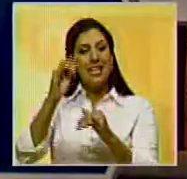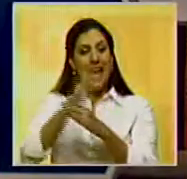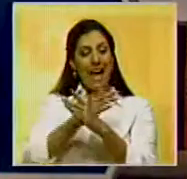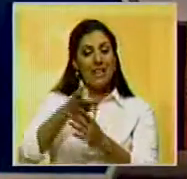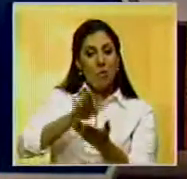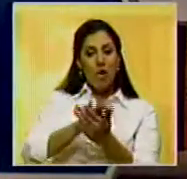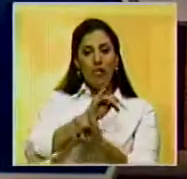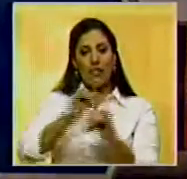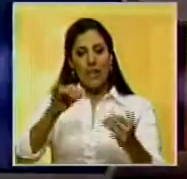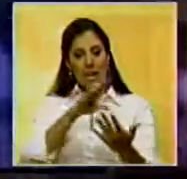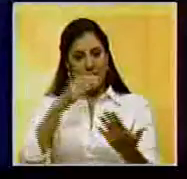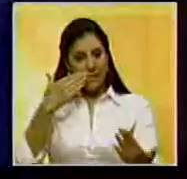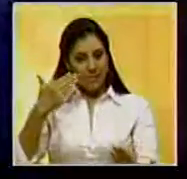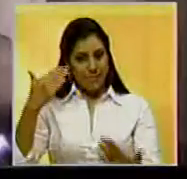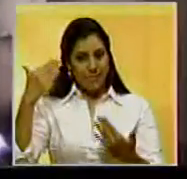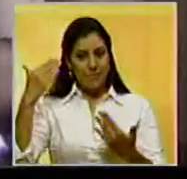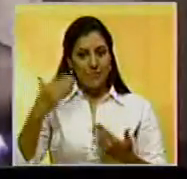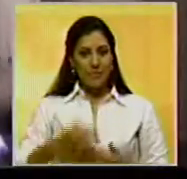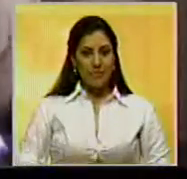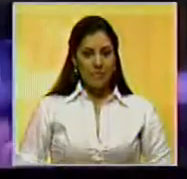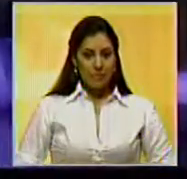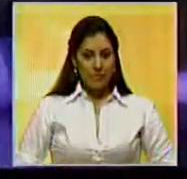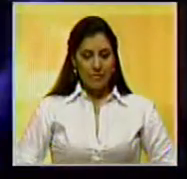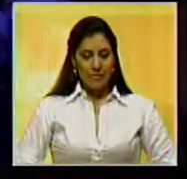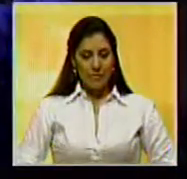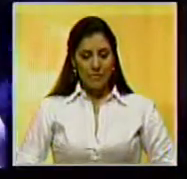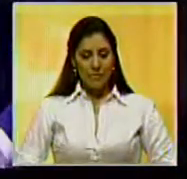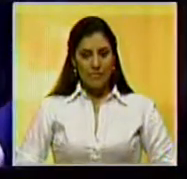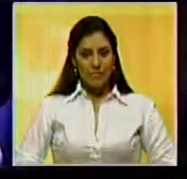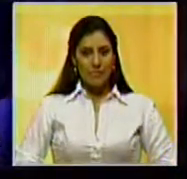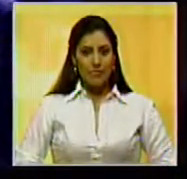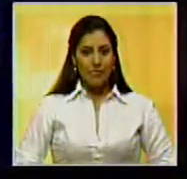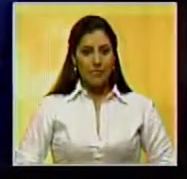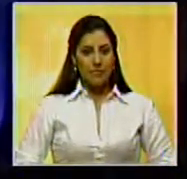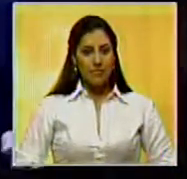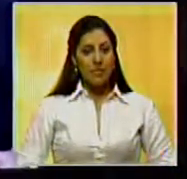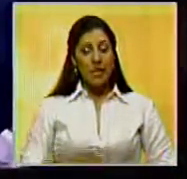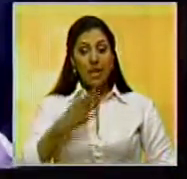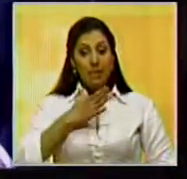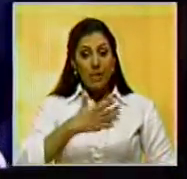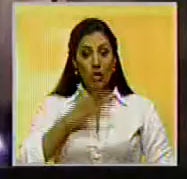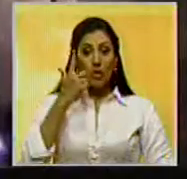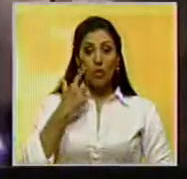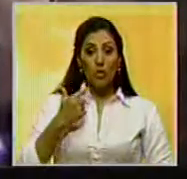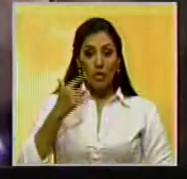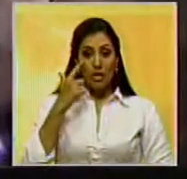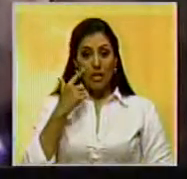antes de su muerte.